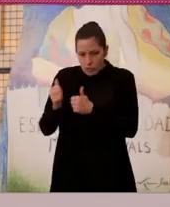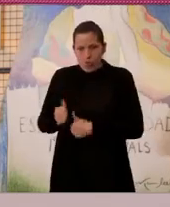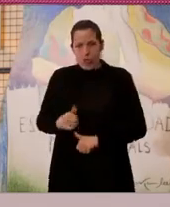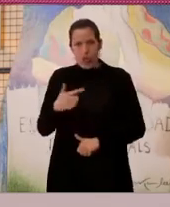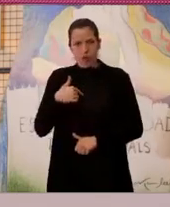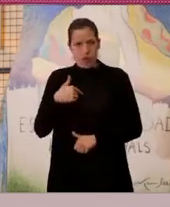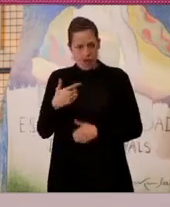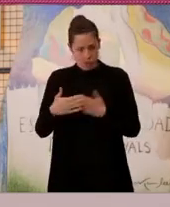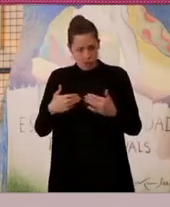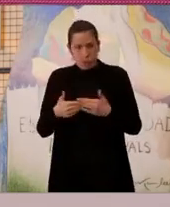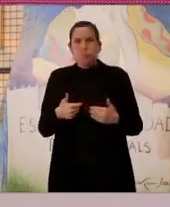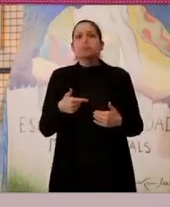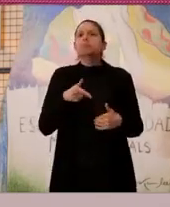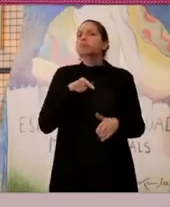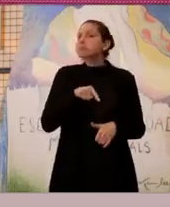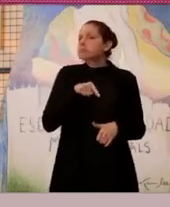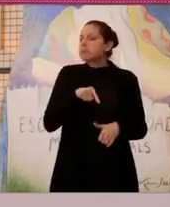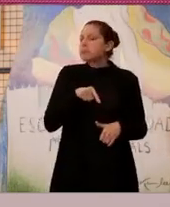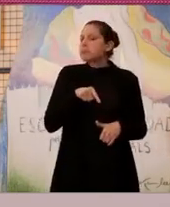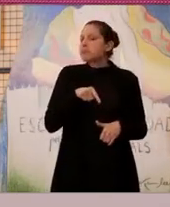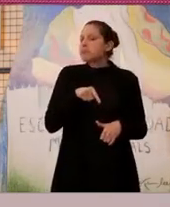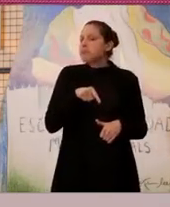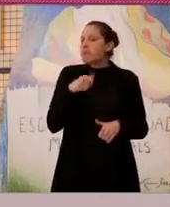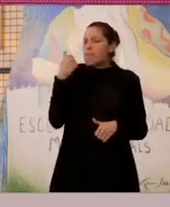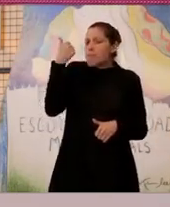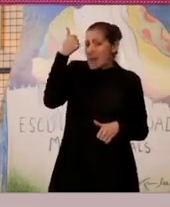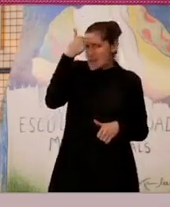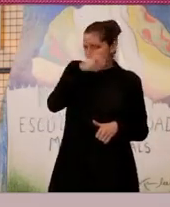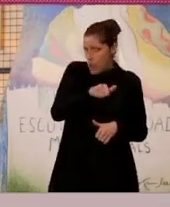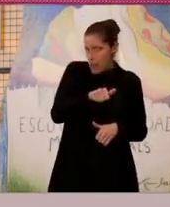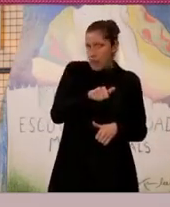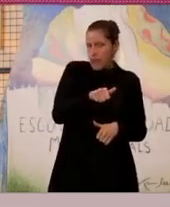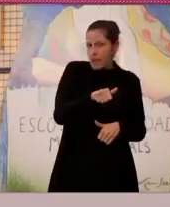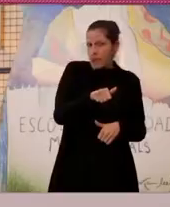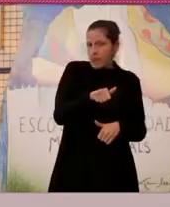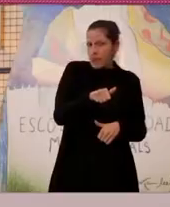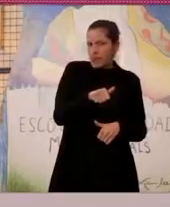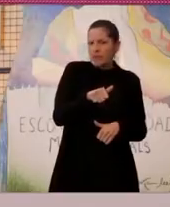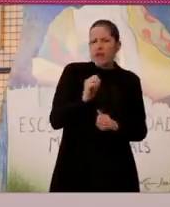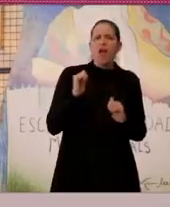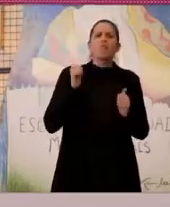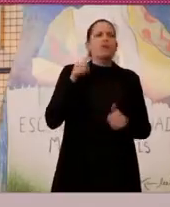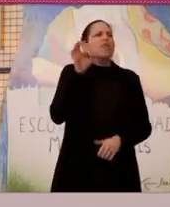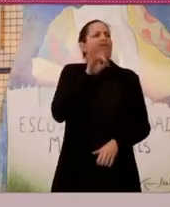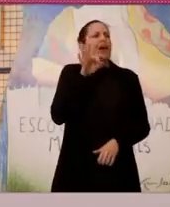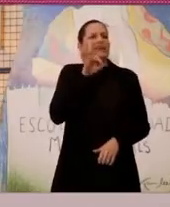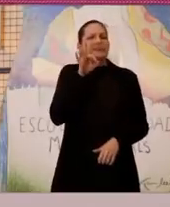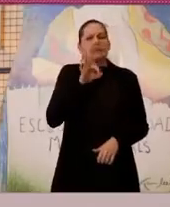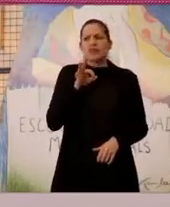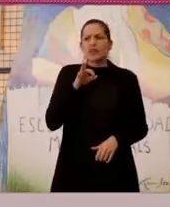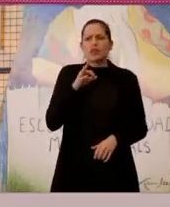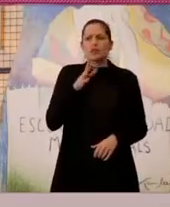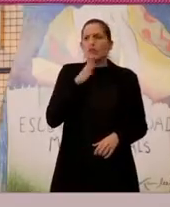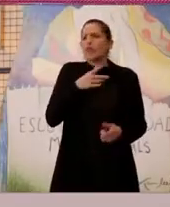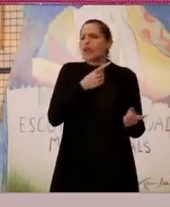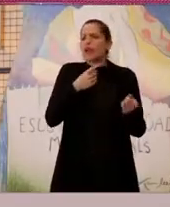esta masculinidad actual es una masculinidad construida Hace muchos siglos por unas necesidades de hace muchos siglos